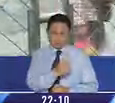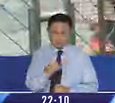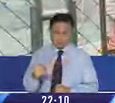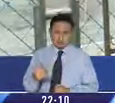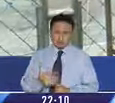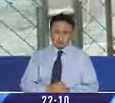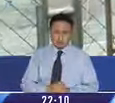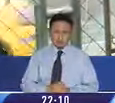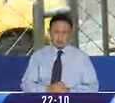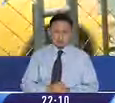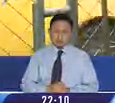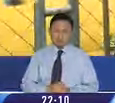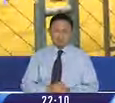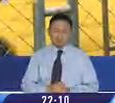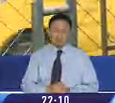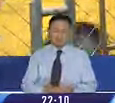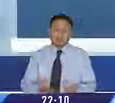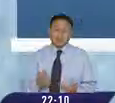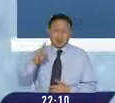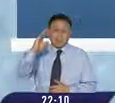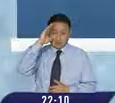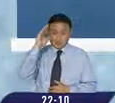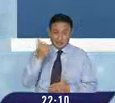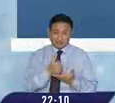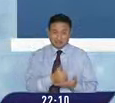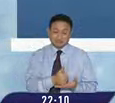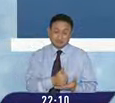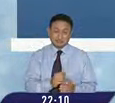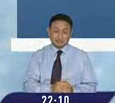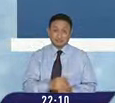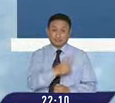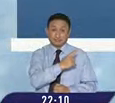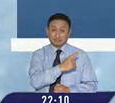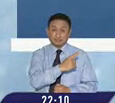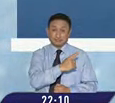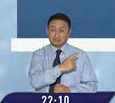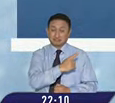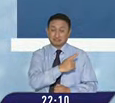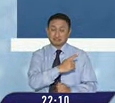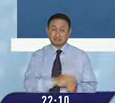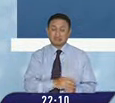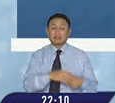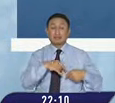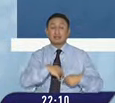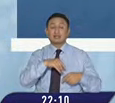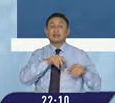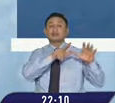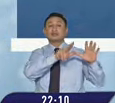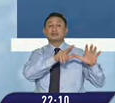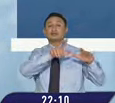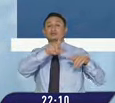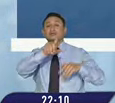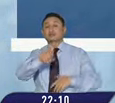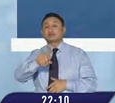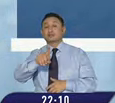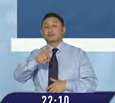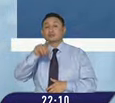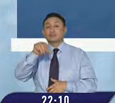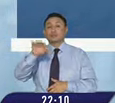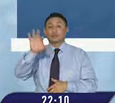sé? No, la policía no hace nada. No solamente lo dice esta señora, sino que un 86.9% de